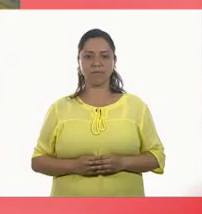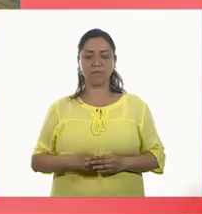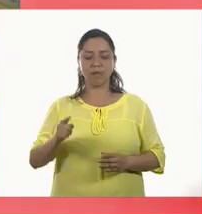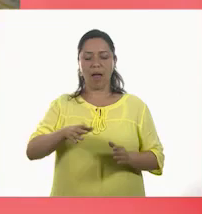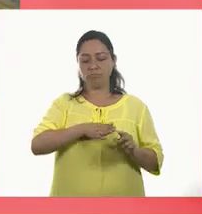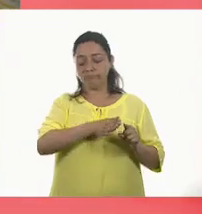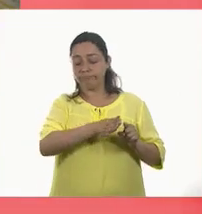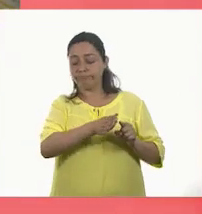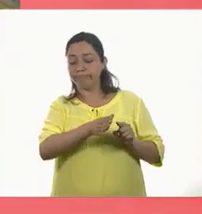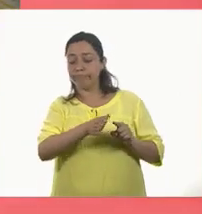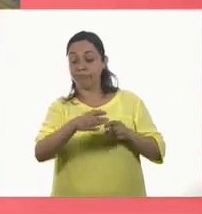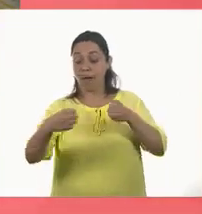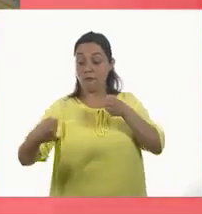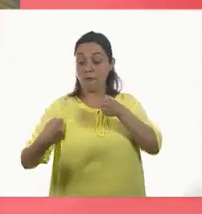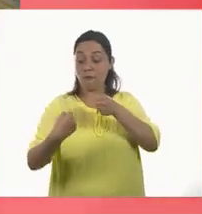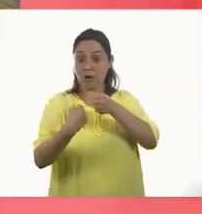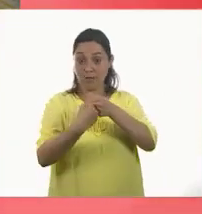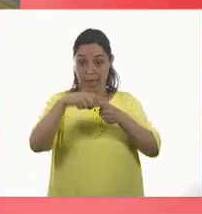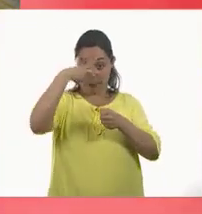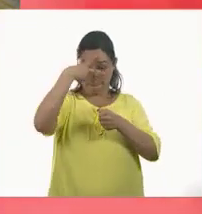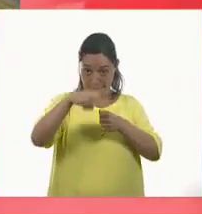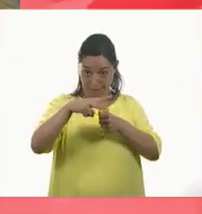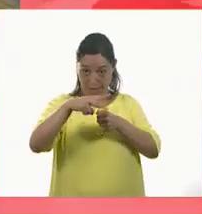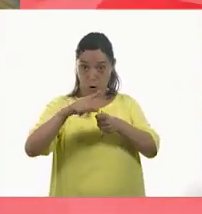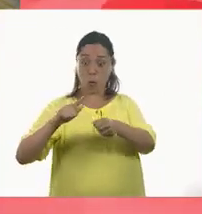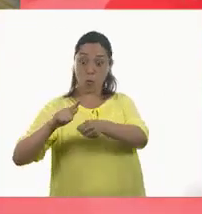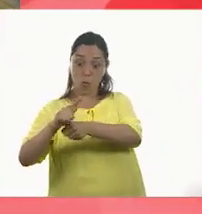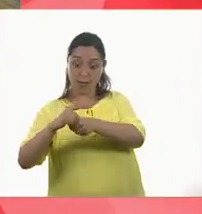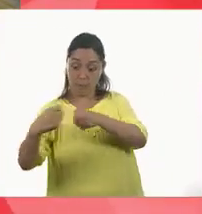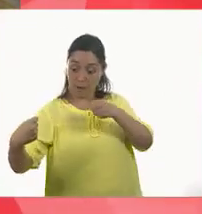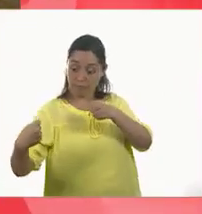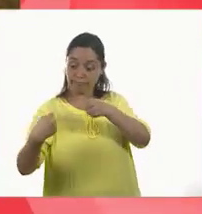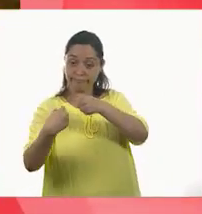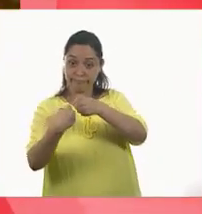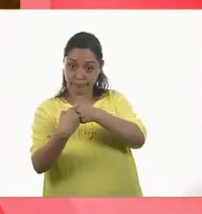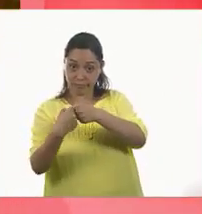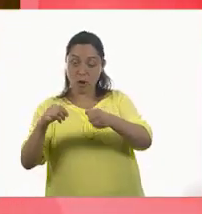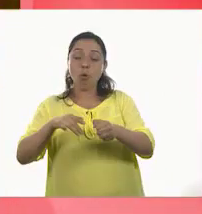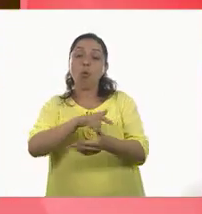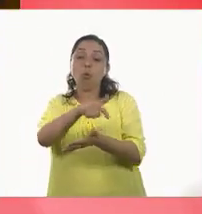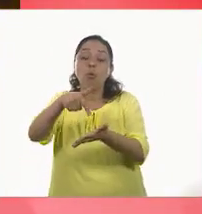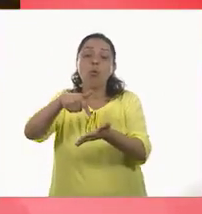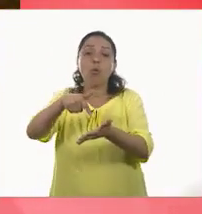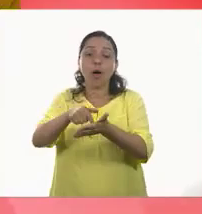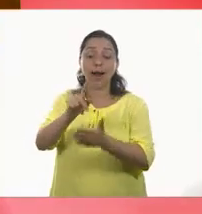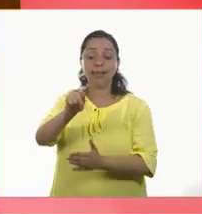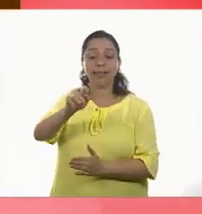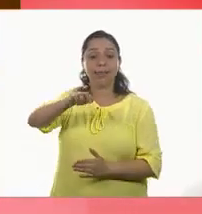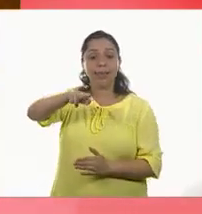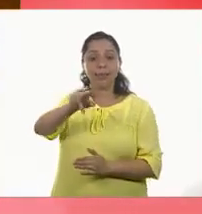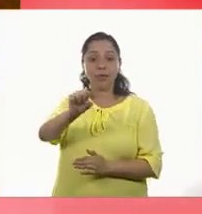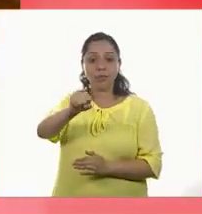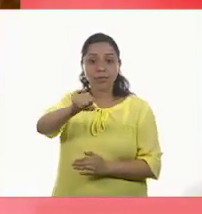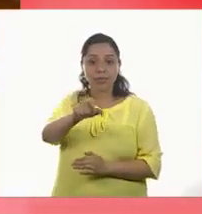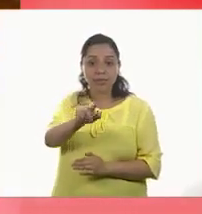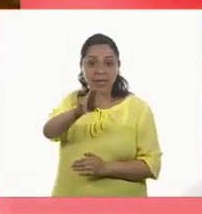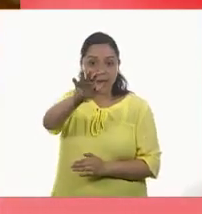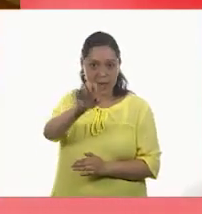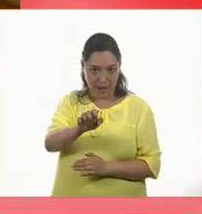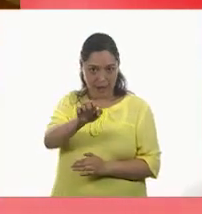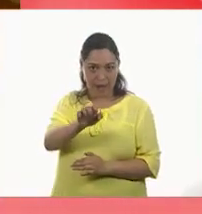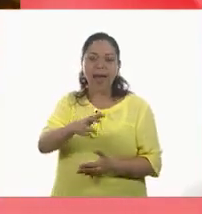Con dirección a la frontera de México con Guatemala, encontramos el municipio de Tenosique, bañado por el